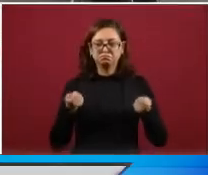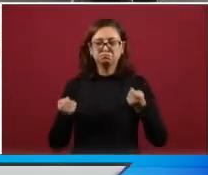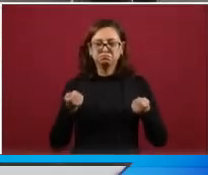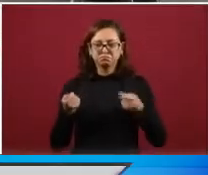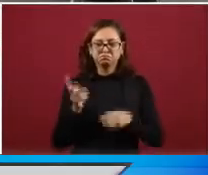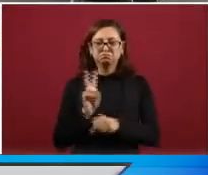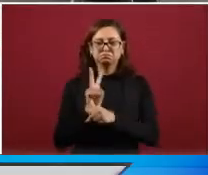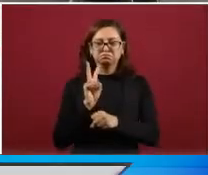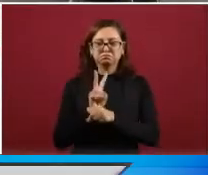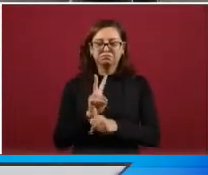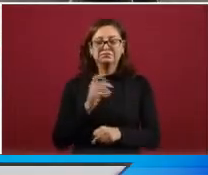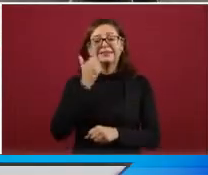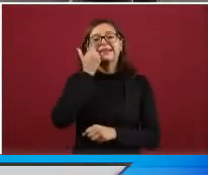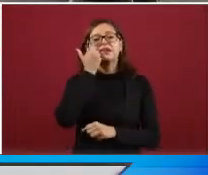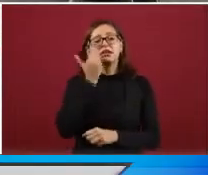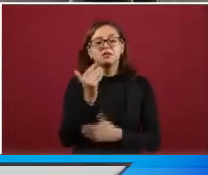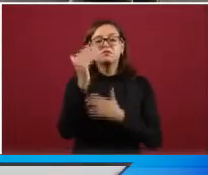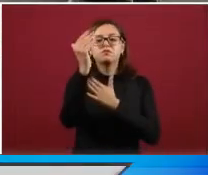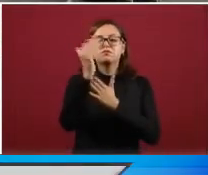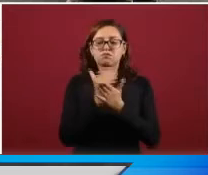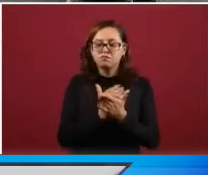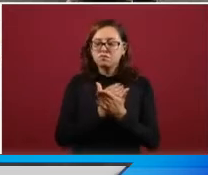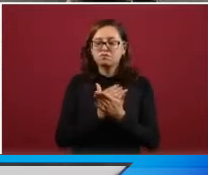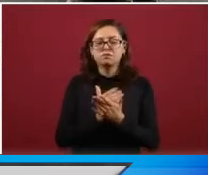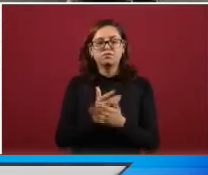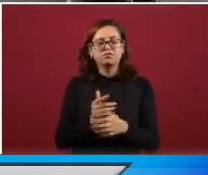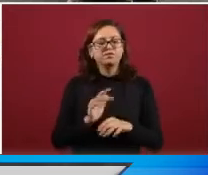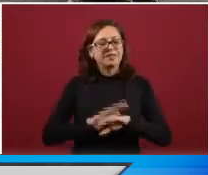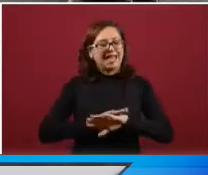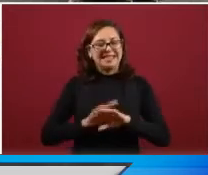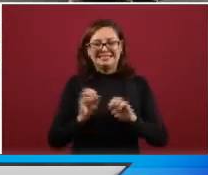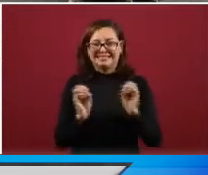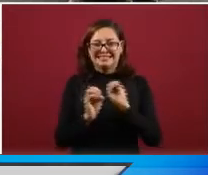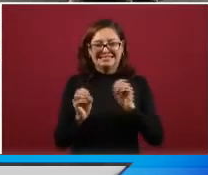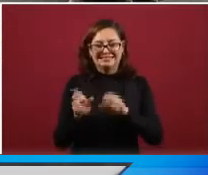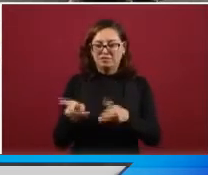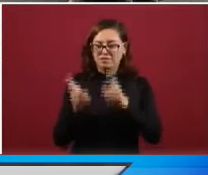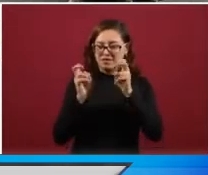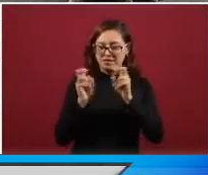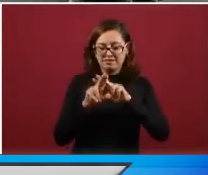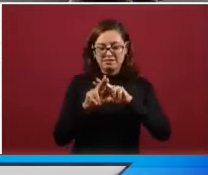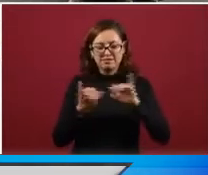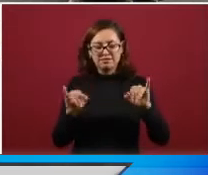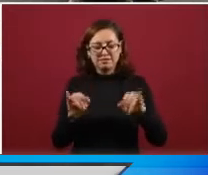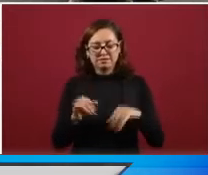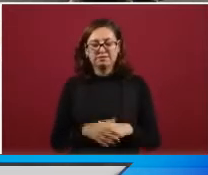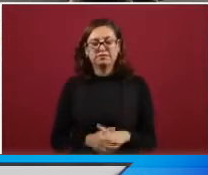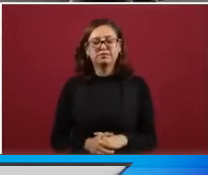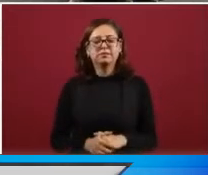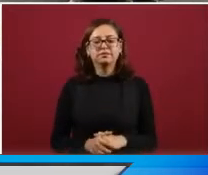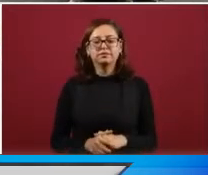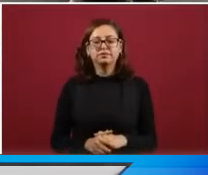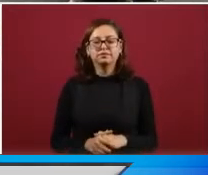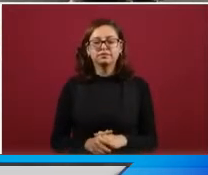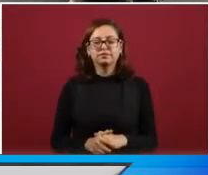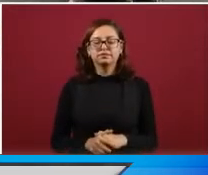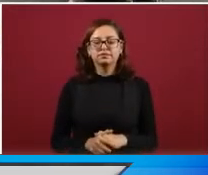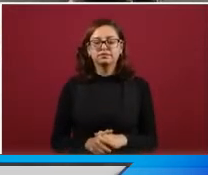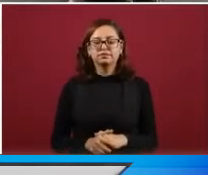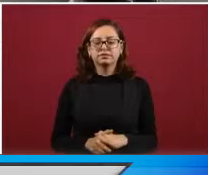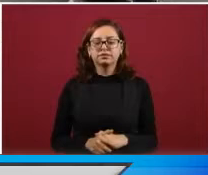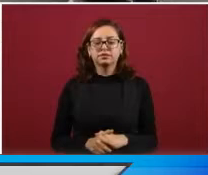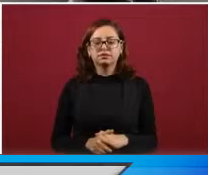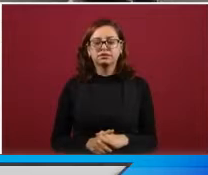Combate al huachicol. Se continúa con el robo al huachicol y se ha bajado a niveles mínimos. Se trabaja para desaparecer